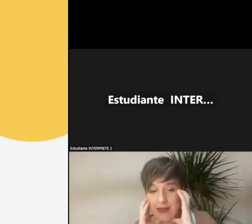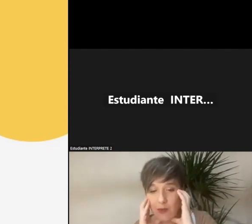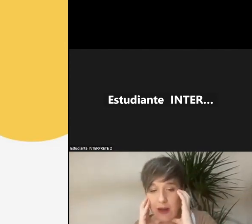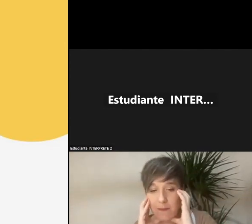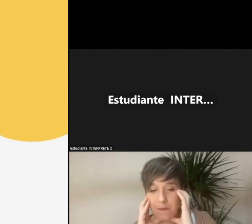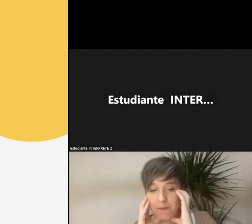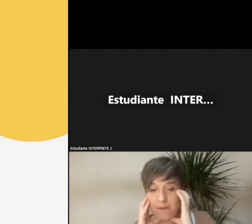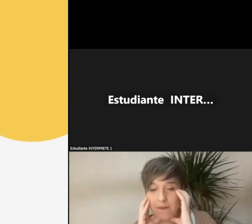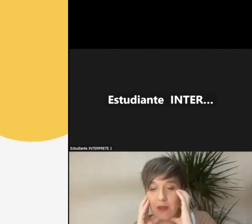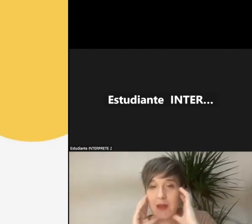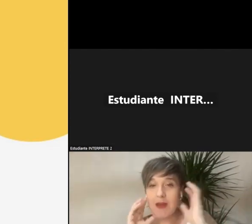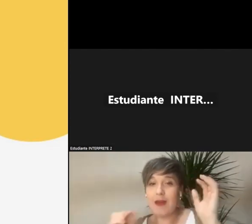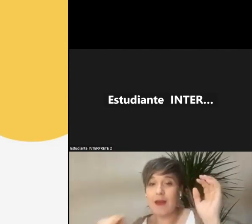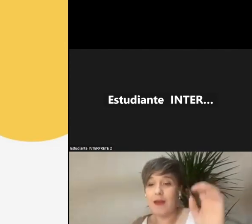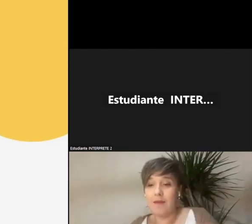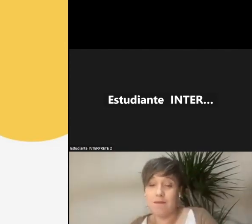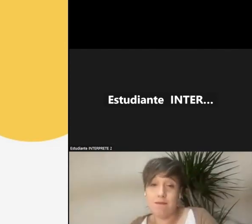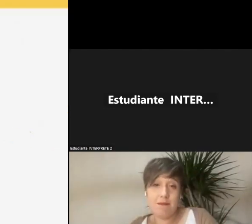en la mandíbula.